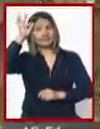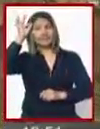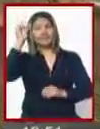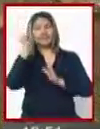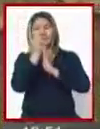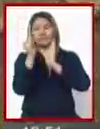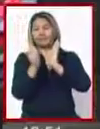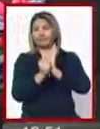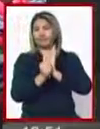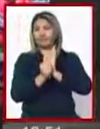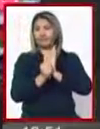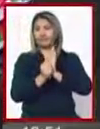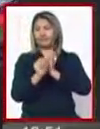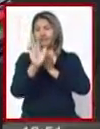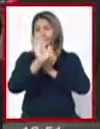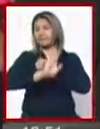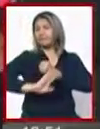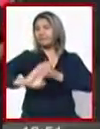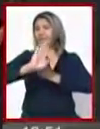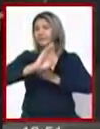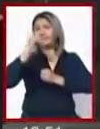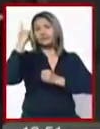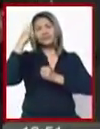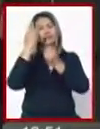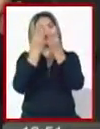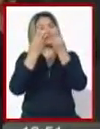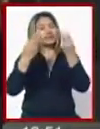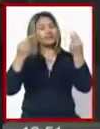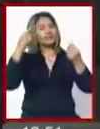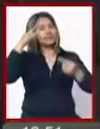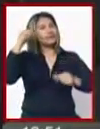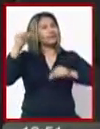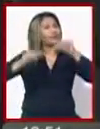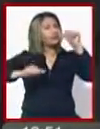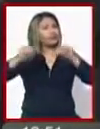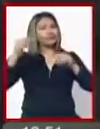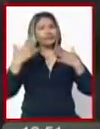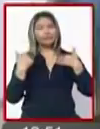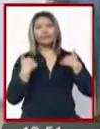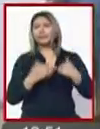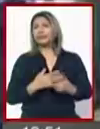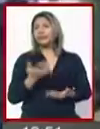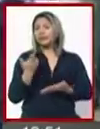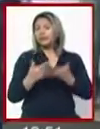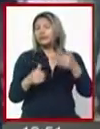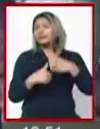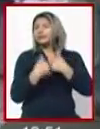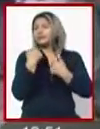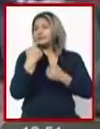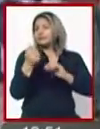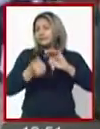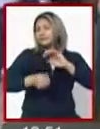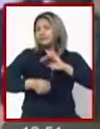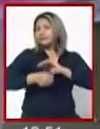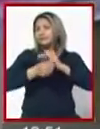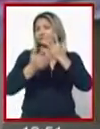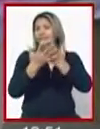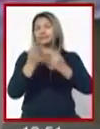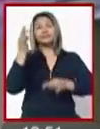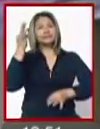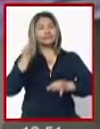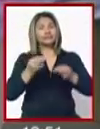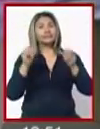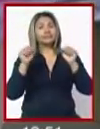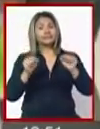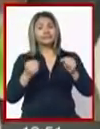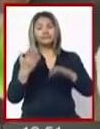los abogados de defensa pública están para disipar sus dudas que tengan ellos sobre sus casos. y si es conveniente